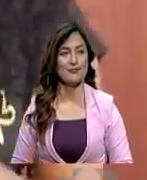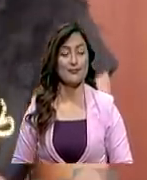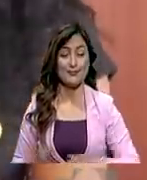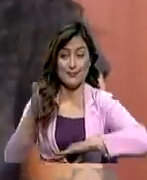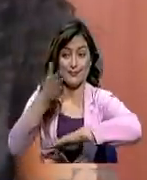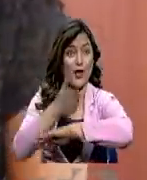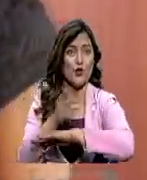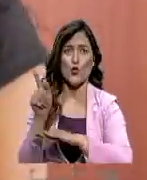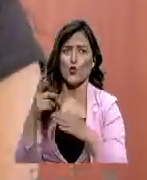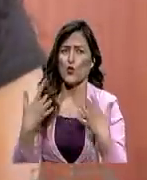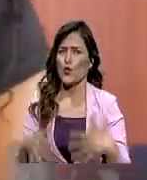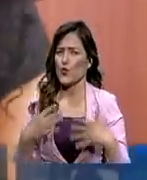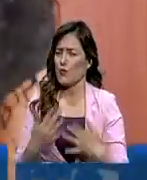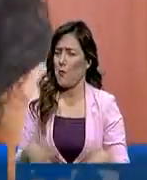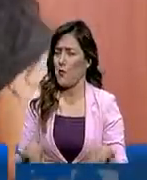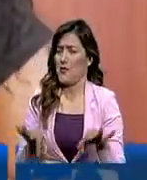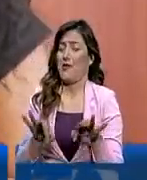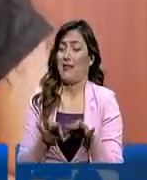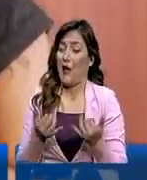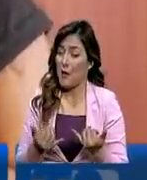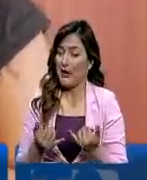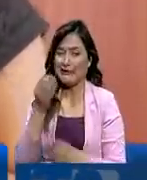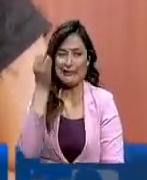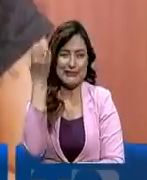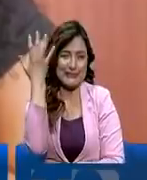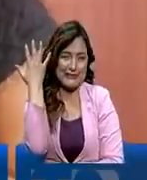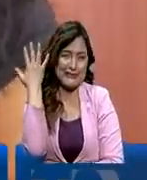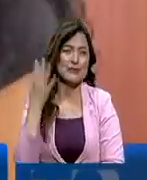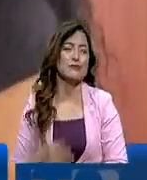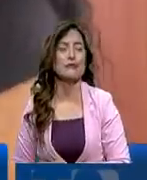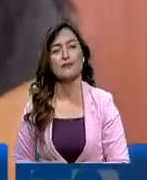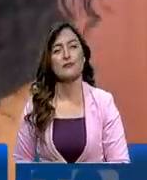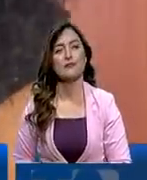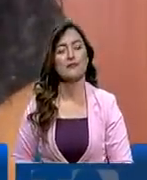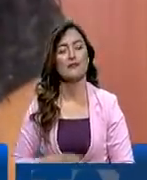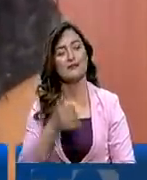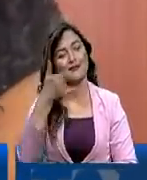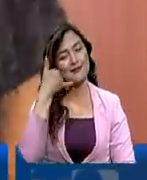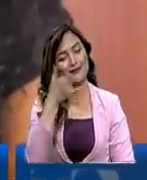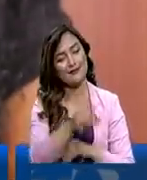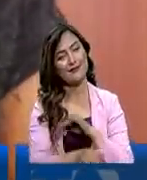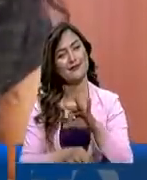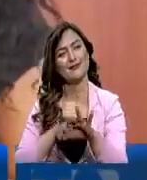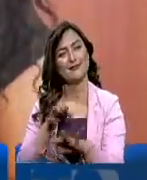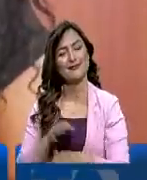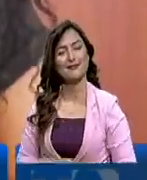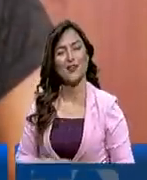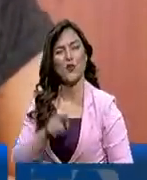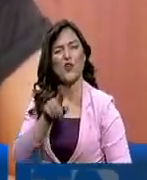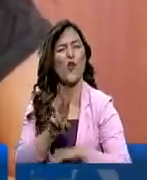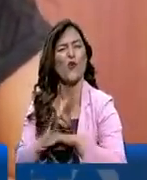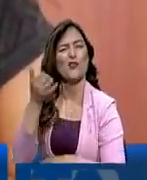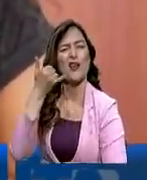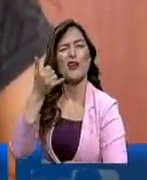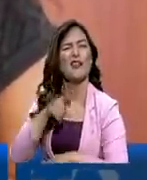Antes eran indispensables, pero ahora han pasado al olvido. El teléfono celular las reemplazó. ¿Hace cuánto tiempo que no utiliza